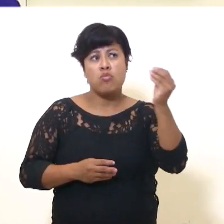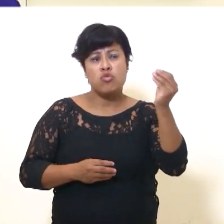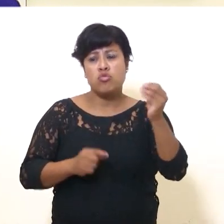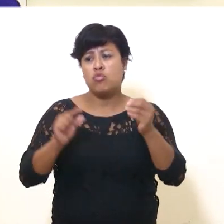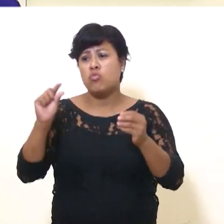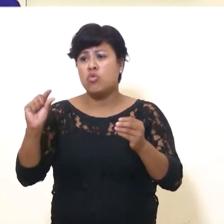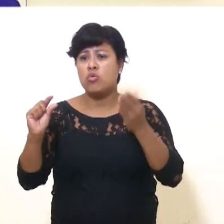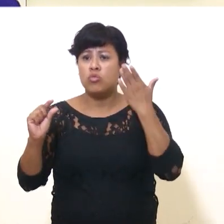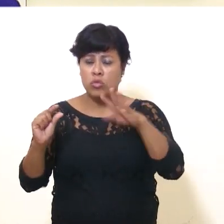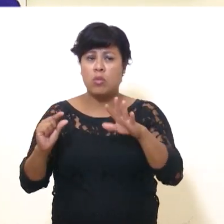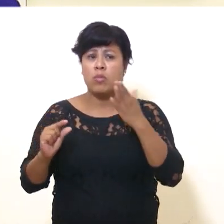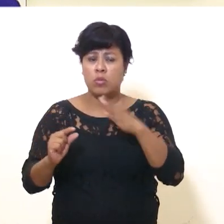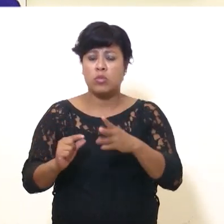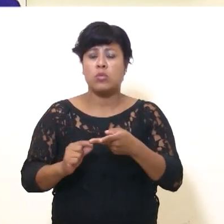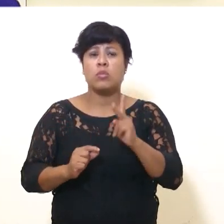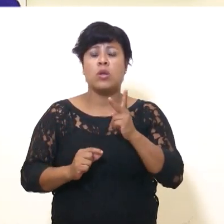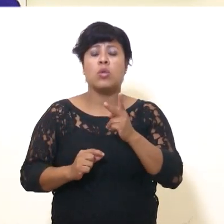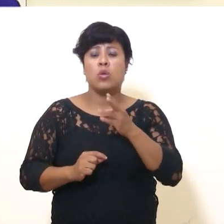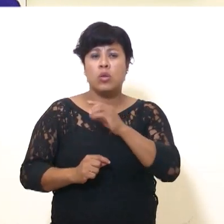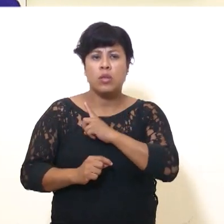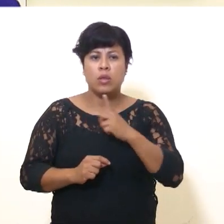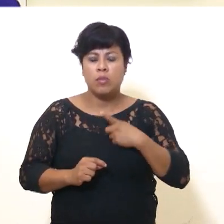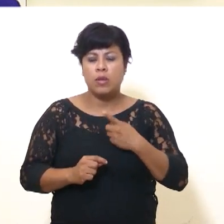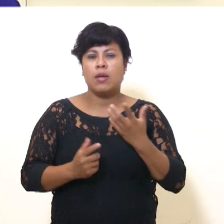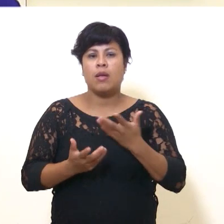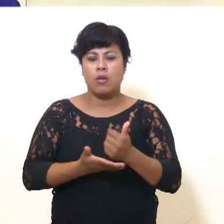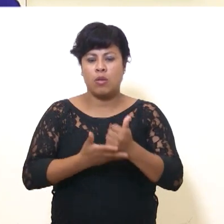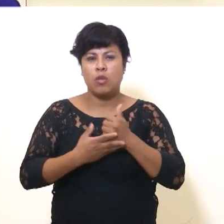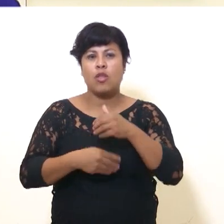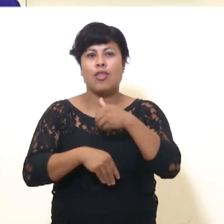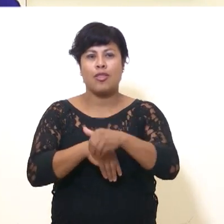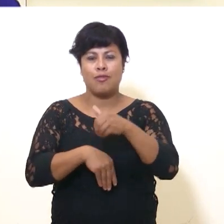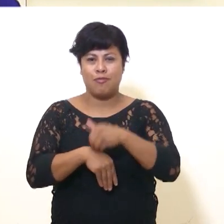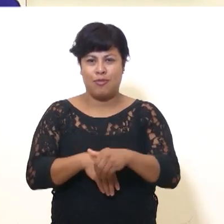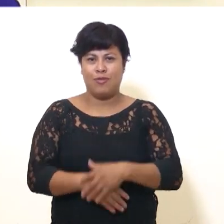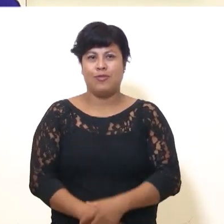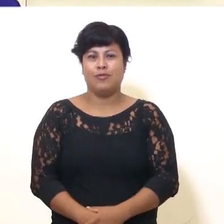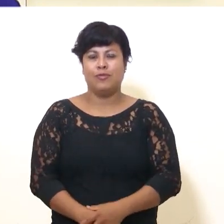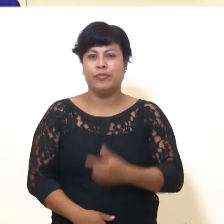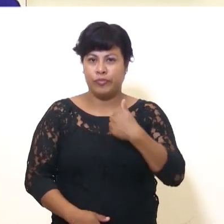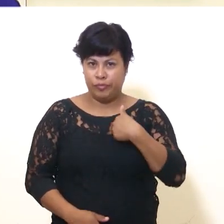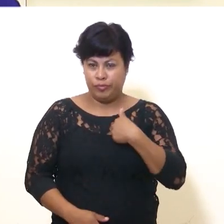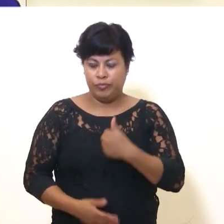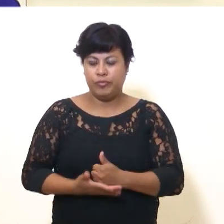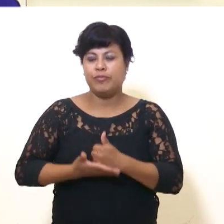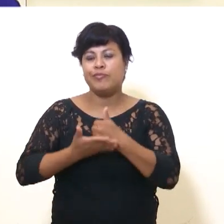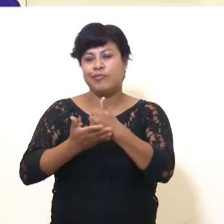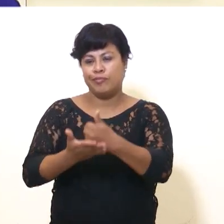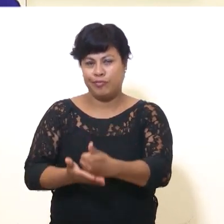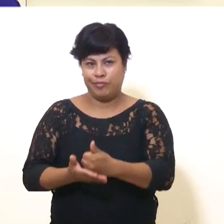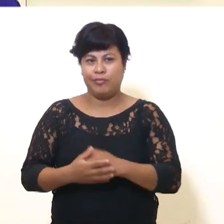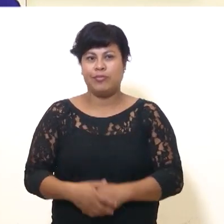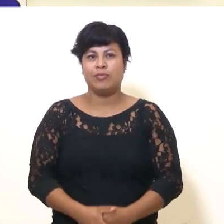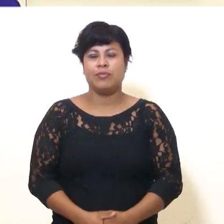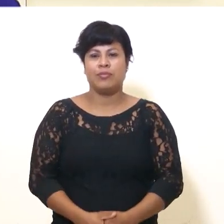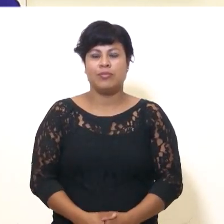más. Y para esto nos sirven nuestros amigos los números. Yo te voy a ir diciendo